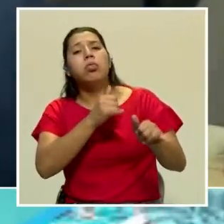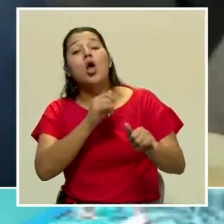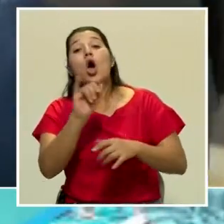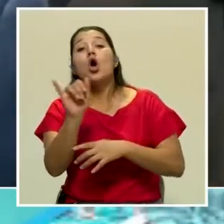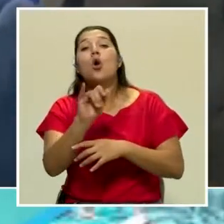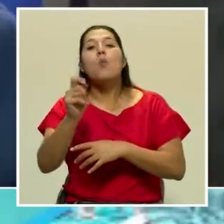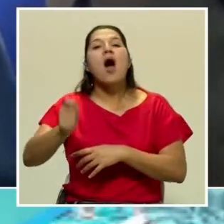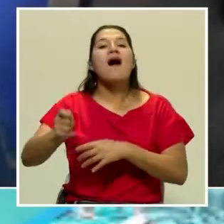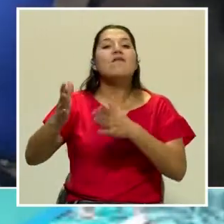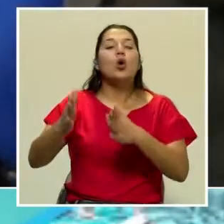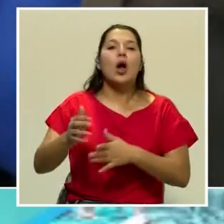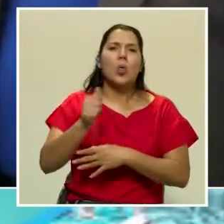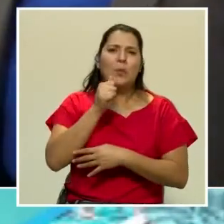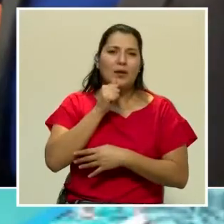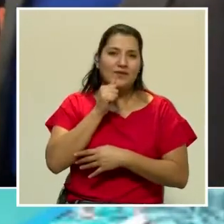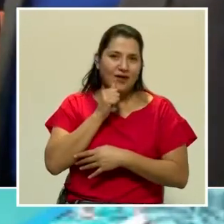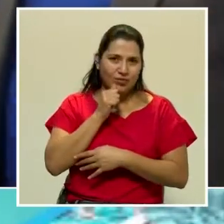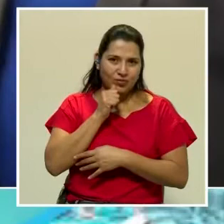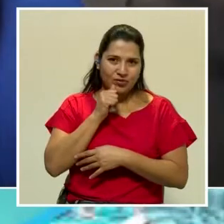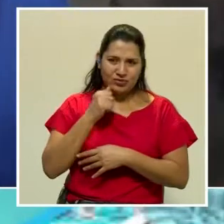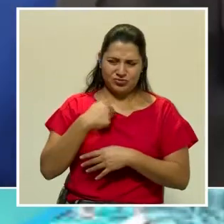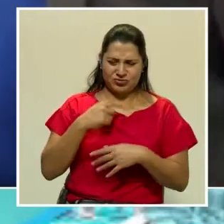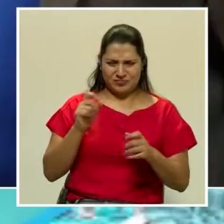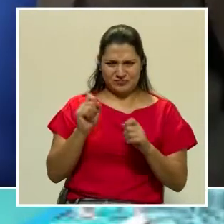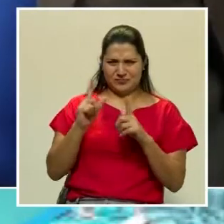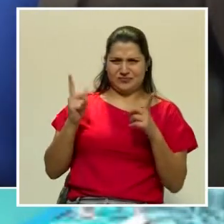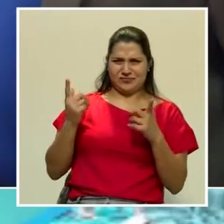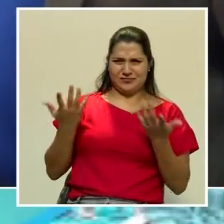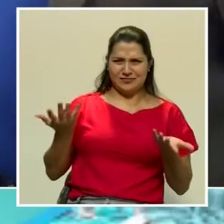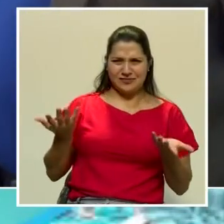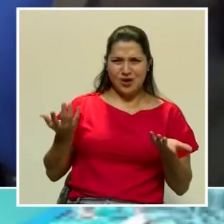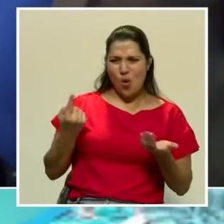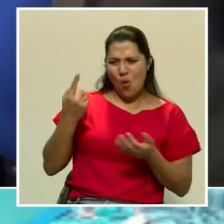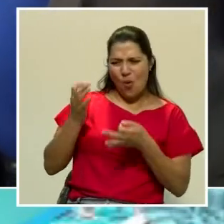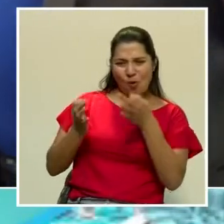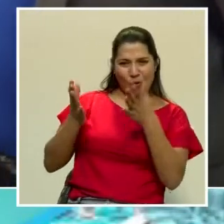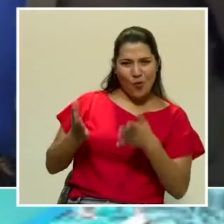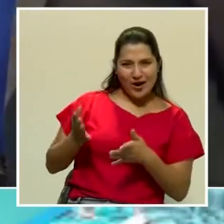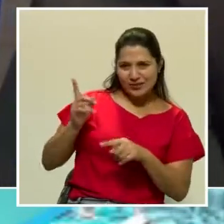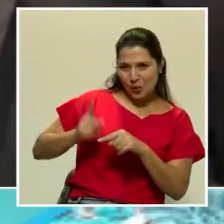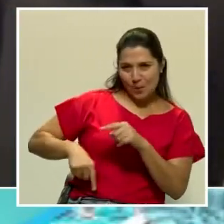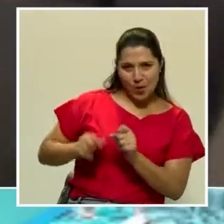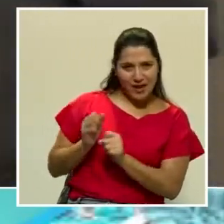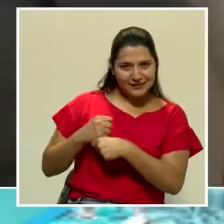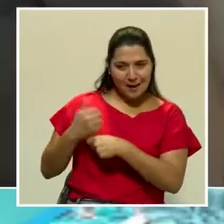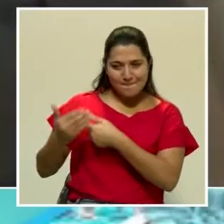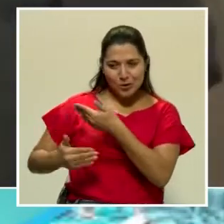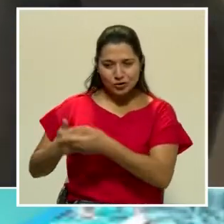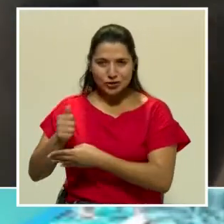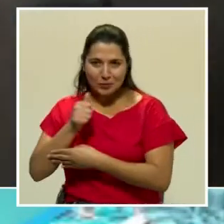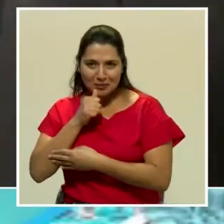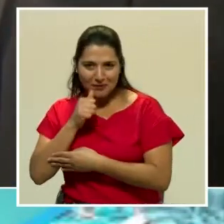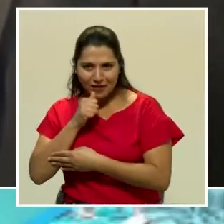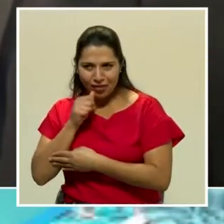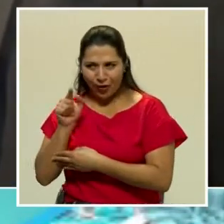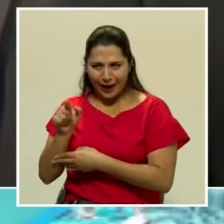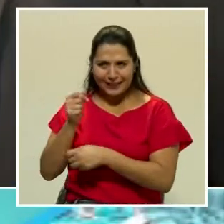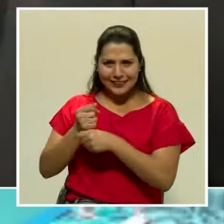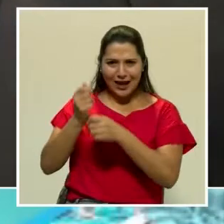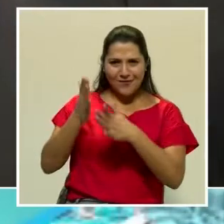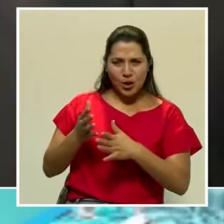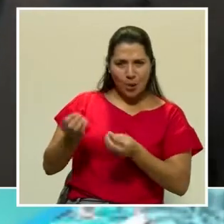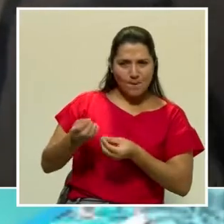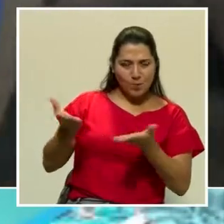Eso pues le sorprende a uno porque un juez no puede hacer querellas privadas o juicios privados. Pero bueno, ahí lo hizo, la inspección le